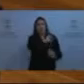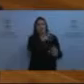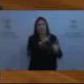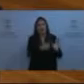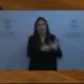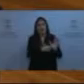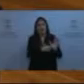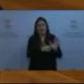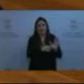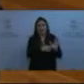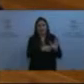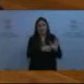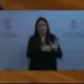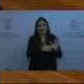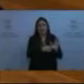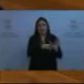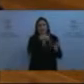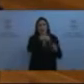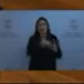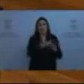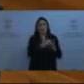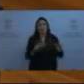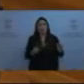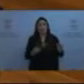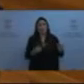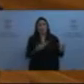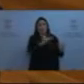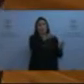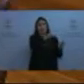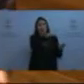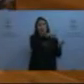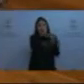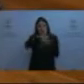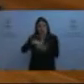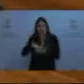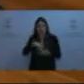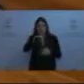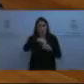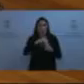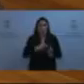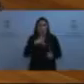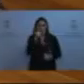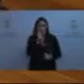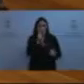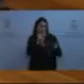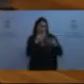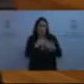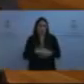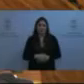en el vigente catálogo urbanístico del Ayuntamiento de Oviedo. Muchas gracias.